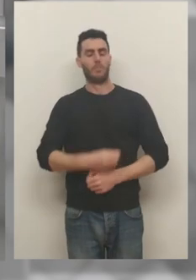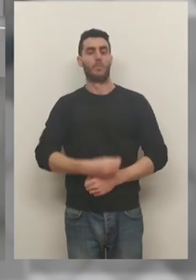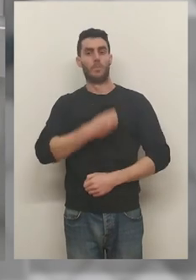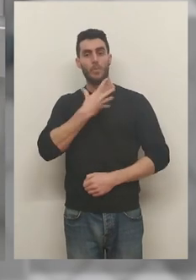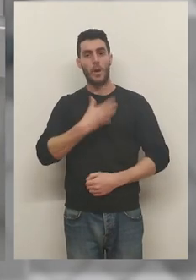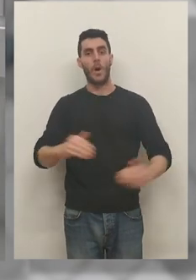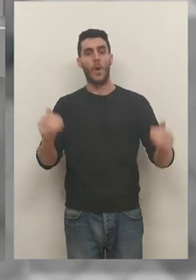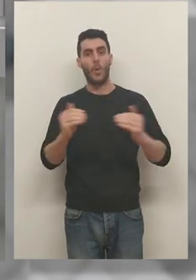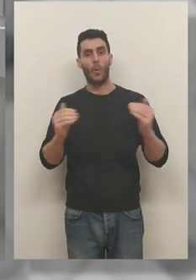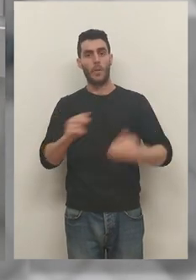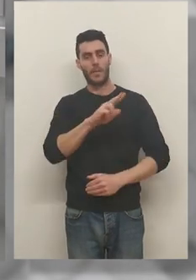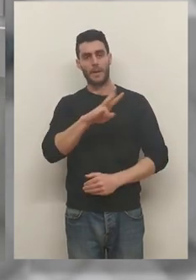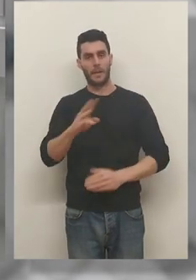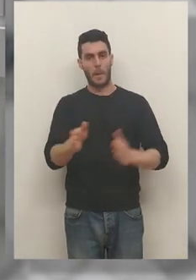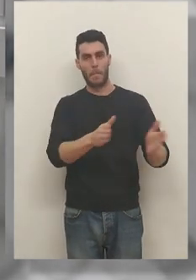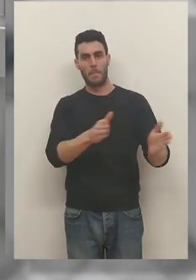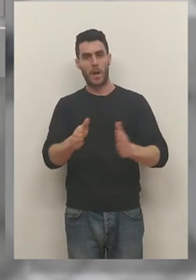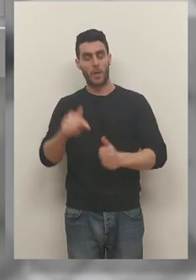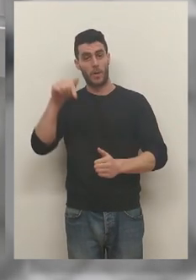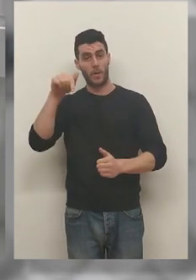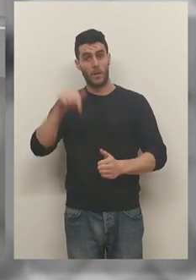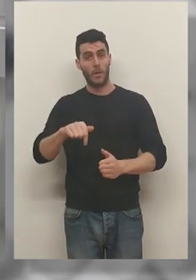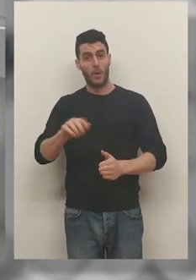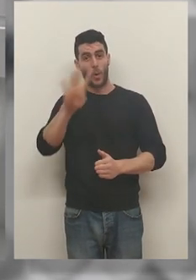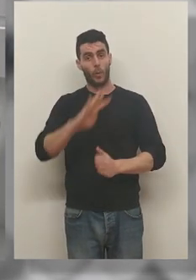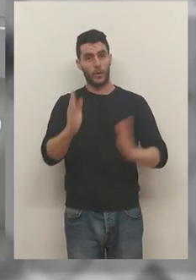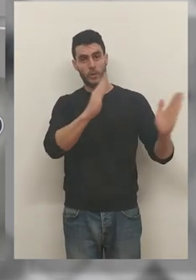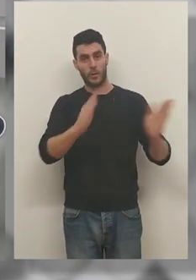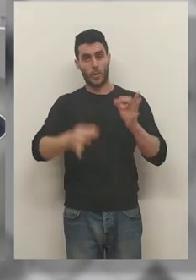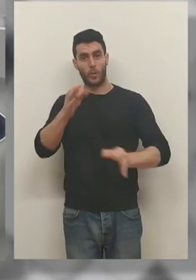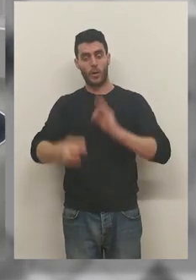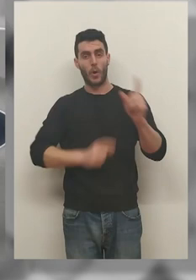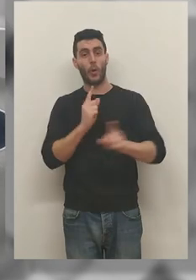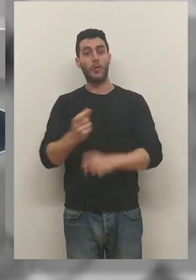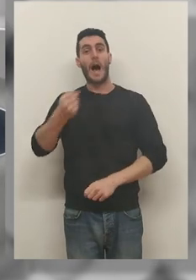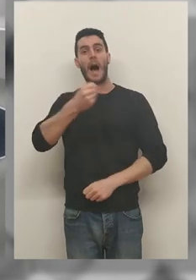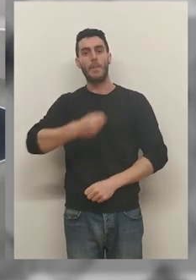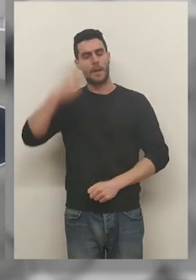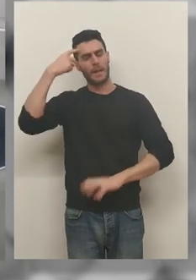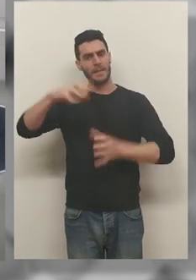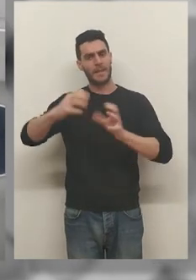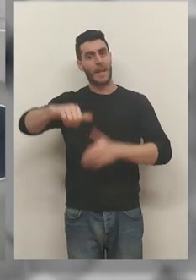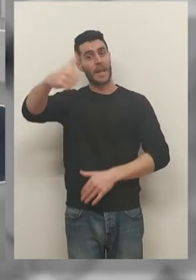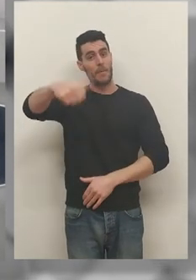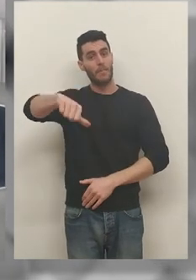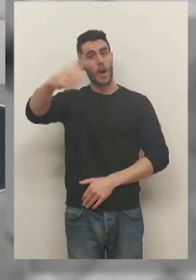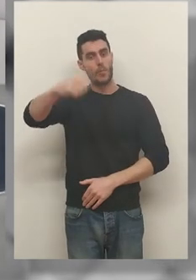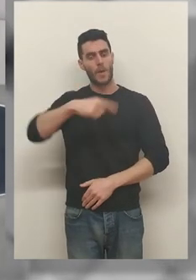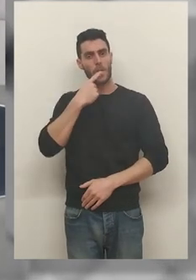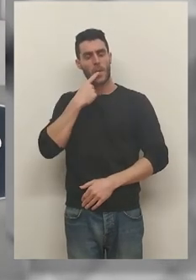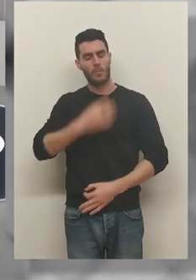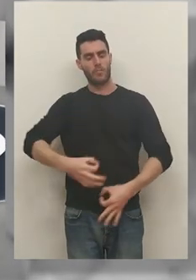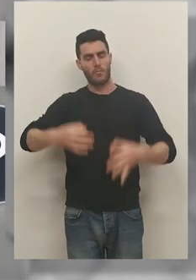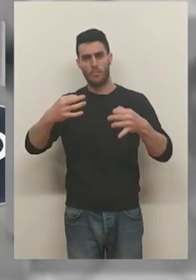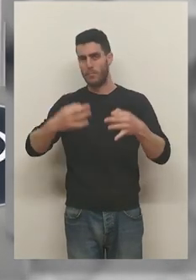qué tal señoras señores muy buenas es jueves es 23 de marzo y hoy en la cuarta sesión del juicio contra Almeida la psiquiatra que le evaluó